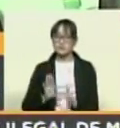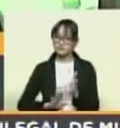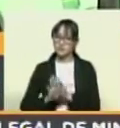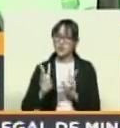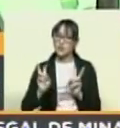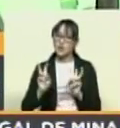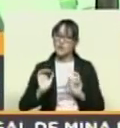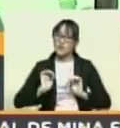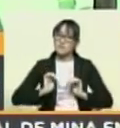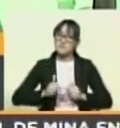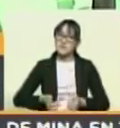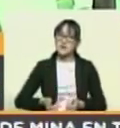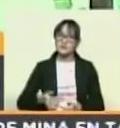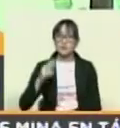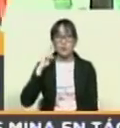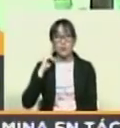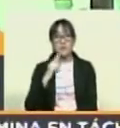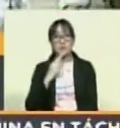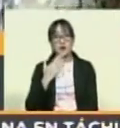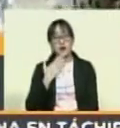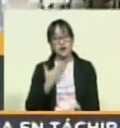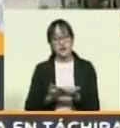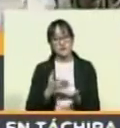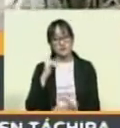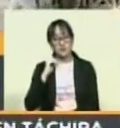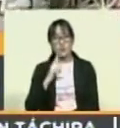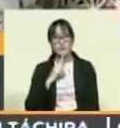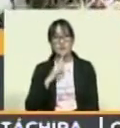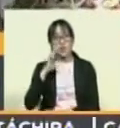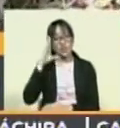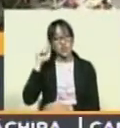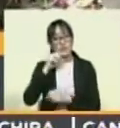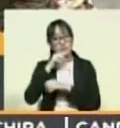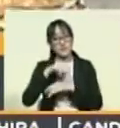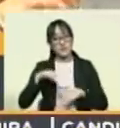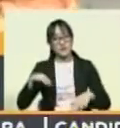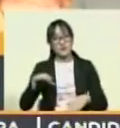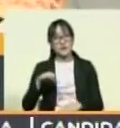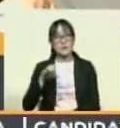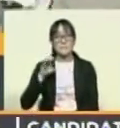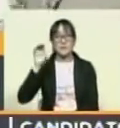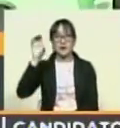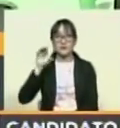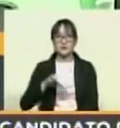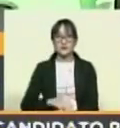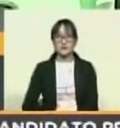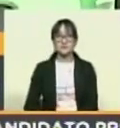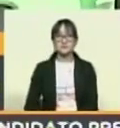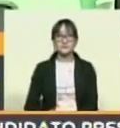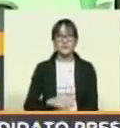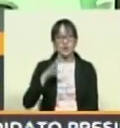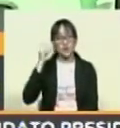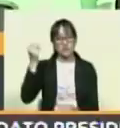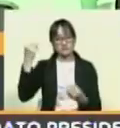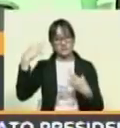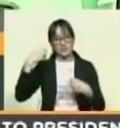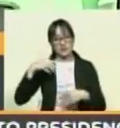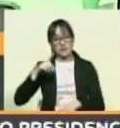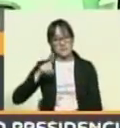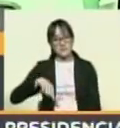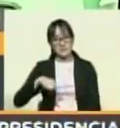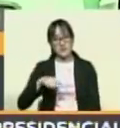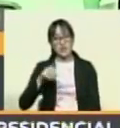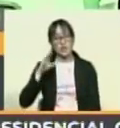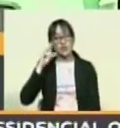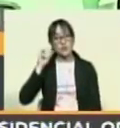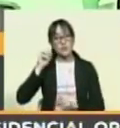comienzo desde Bolívar. Gracias, Bolívar. Que Dios bendiga a nuestra patria. Que Dios me bendiga y que Dios bendiga la